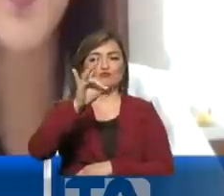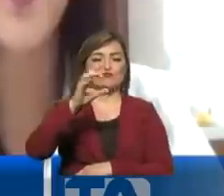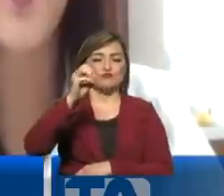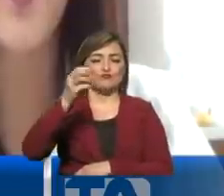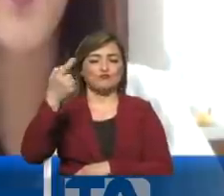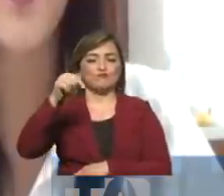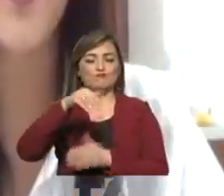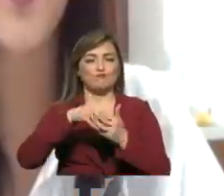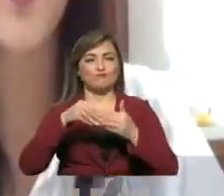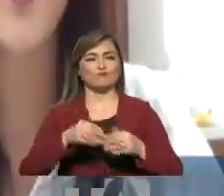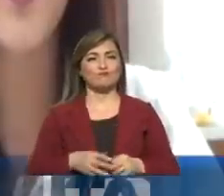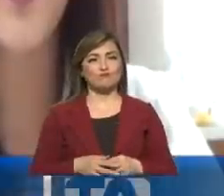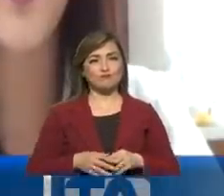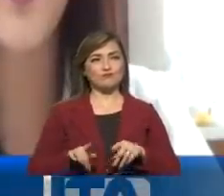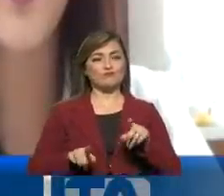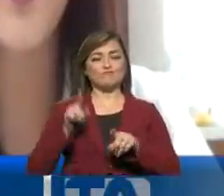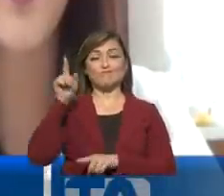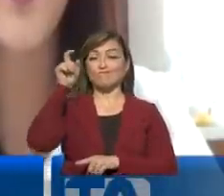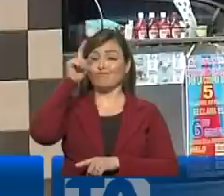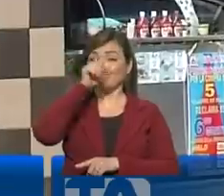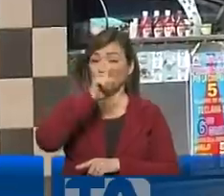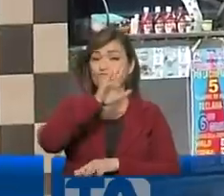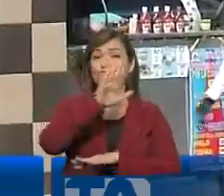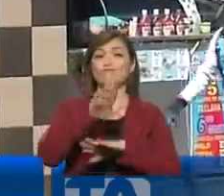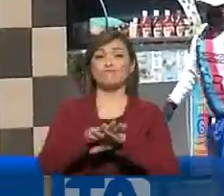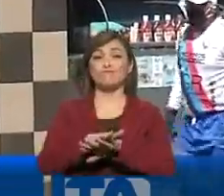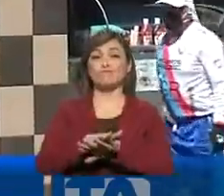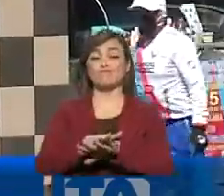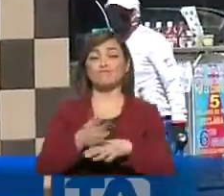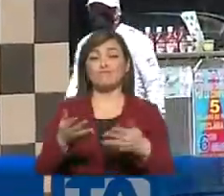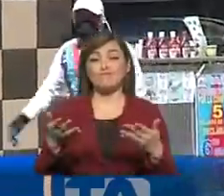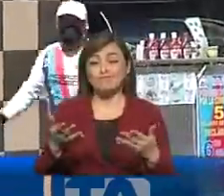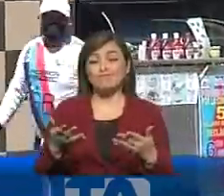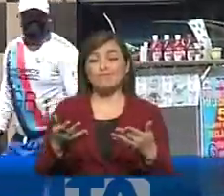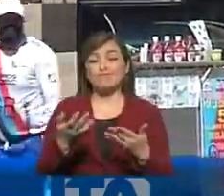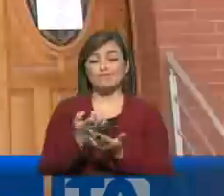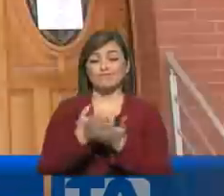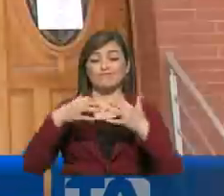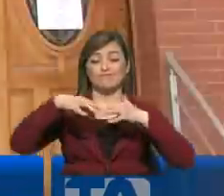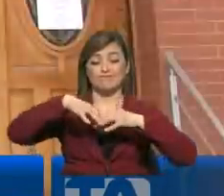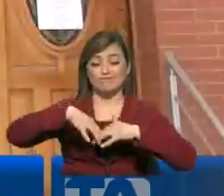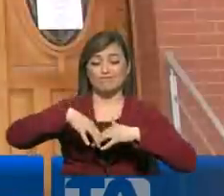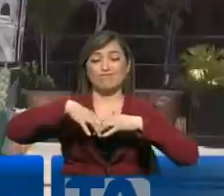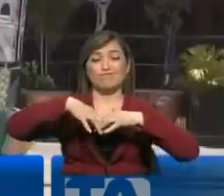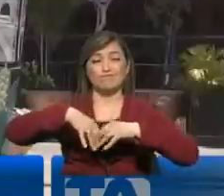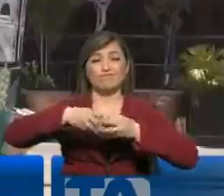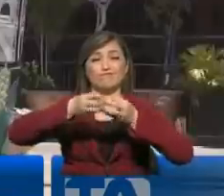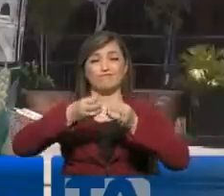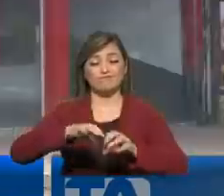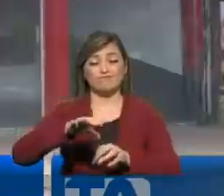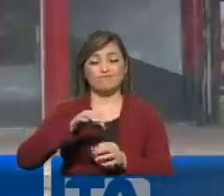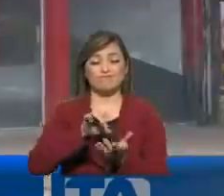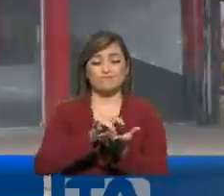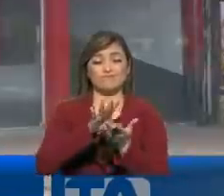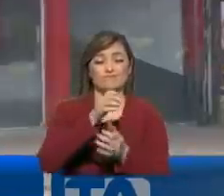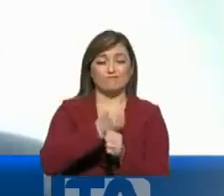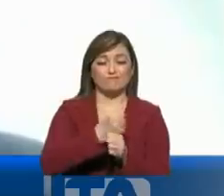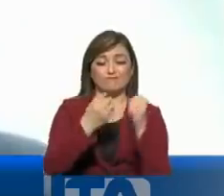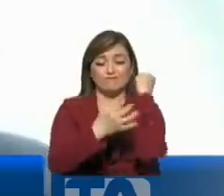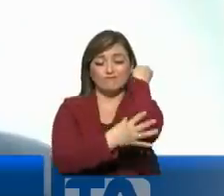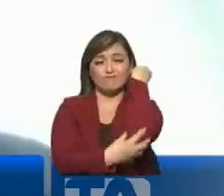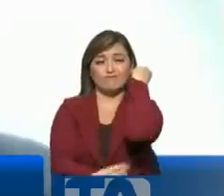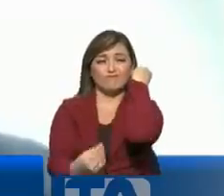de dólares. Para otros sectores, es muy difícil hablar de cifras cerradas. Las bajas se traducen en pérdida de empleo y más